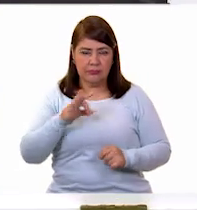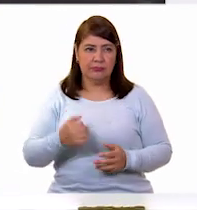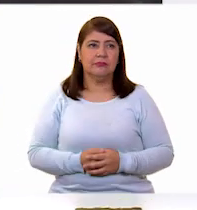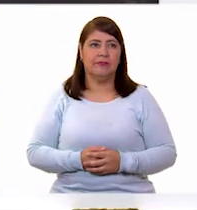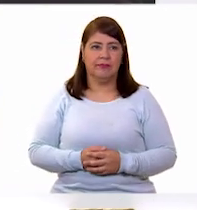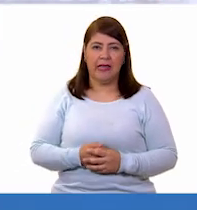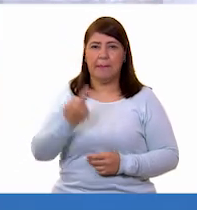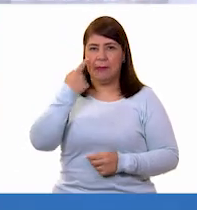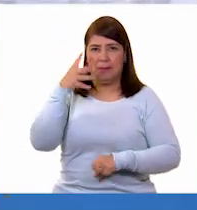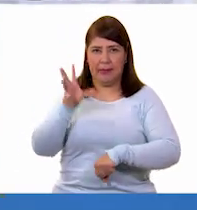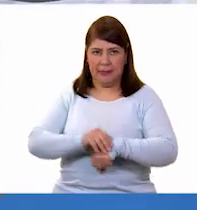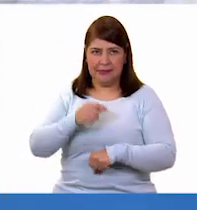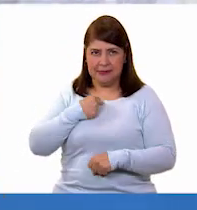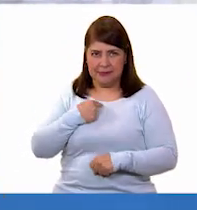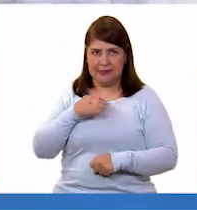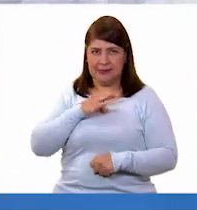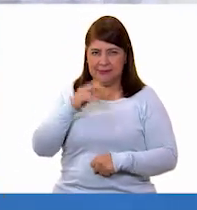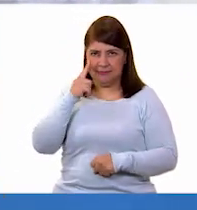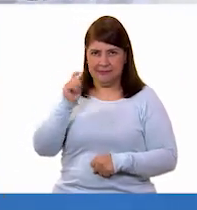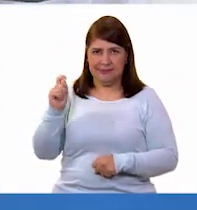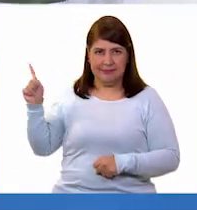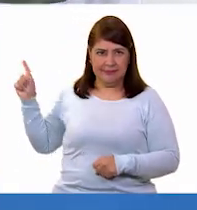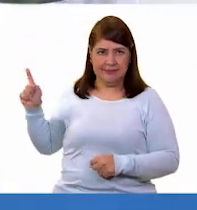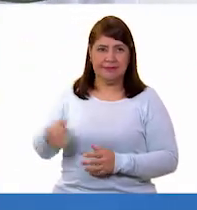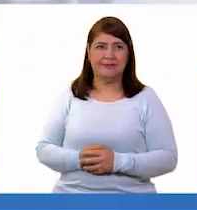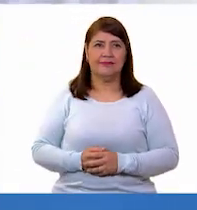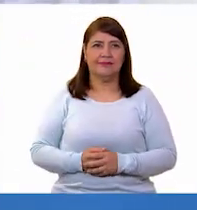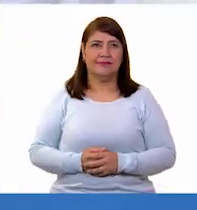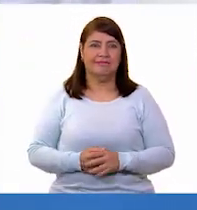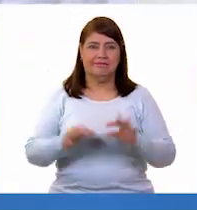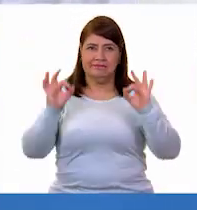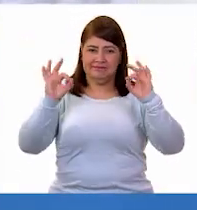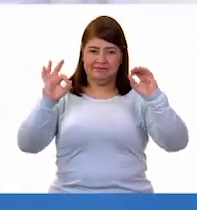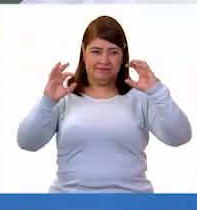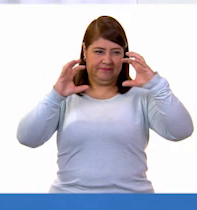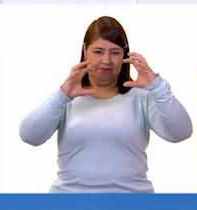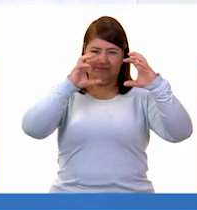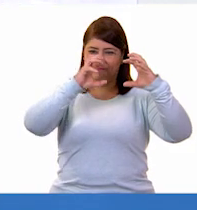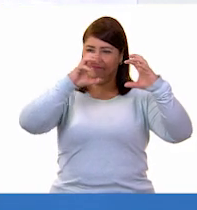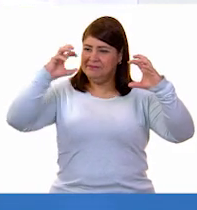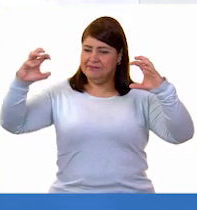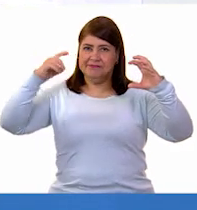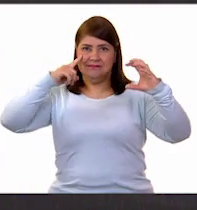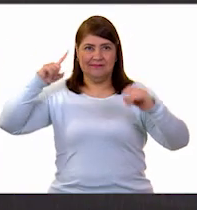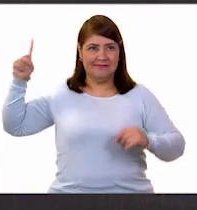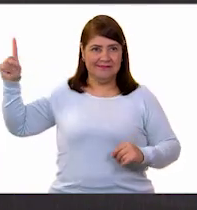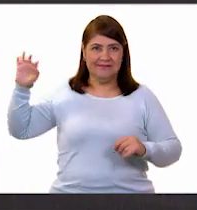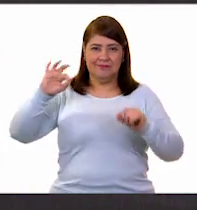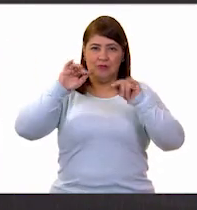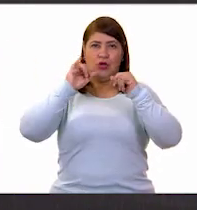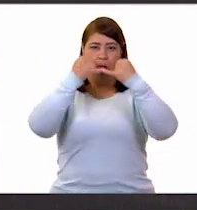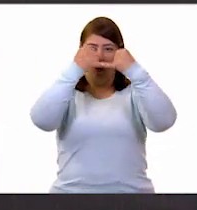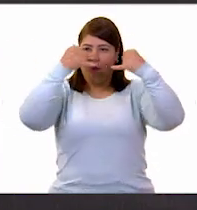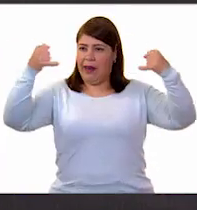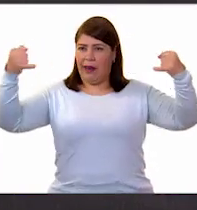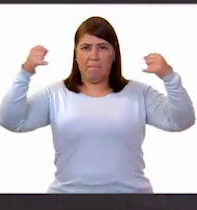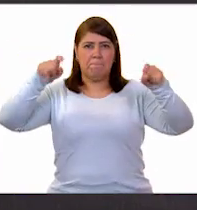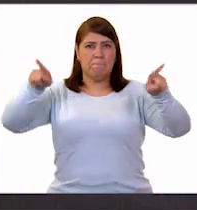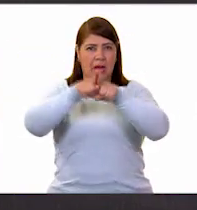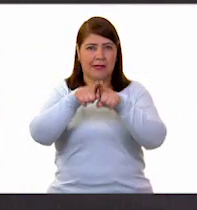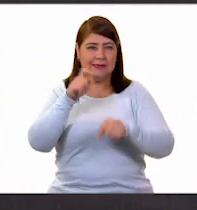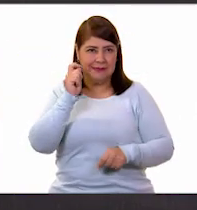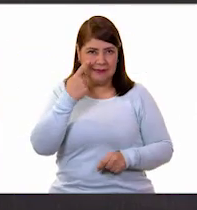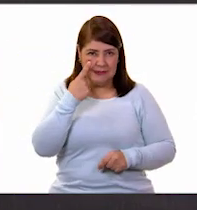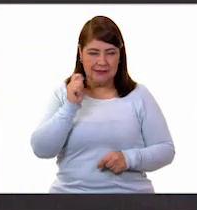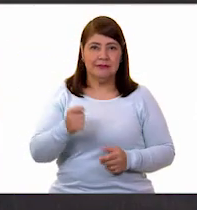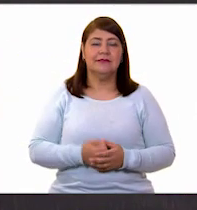alinear. Permiso, ¿eh? Me voy a atravesar en sus pantallas. Ahí. Uy. Ahí sí se produce. Muy bien, muy bien. Ya pegaste